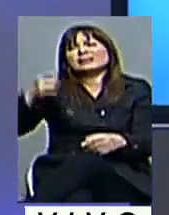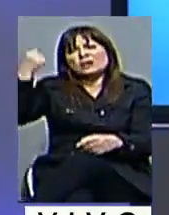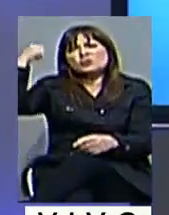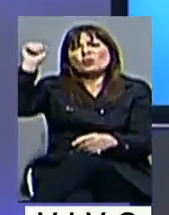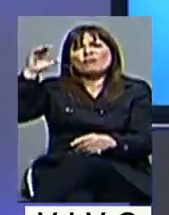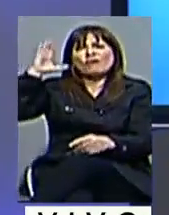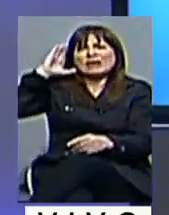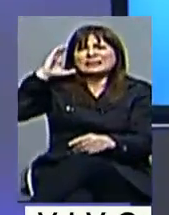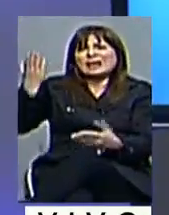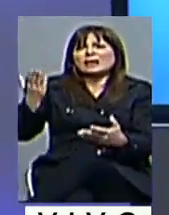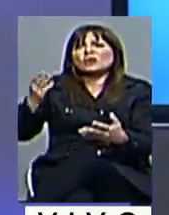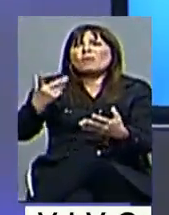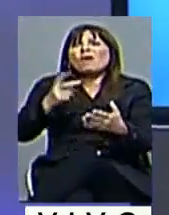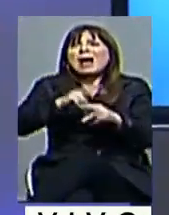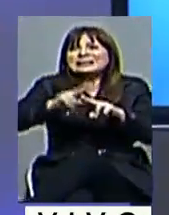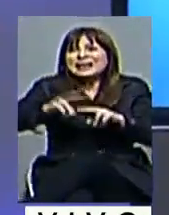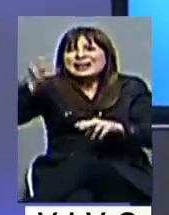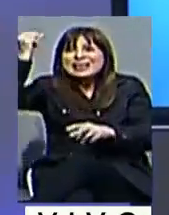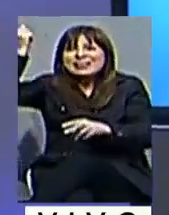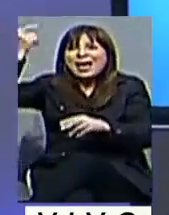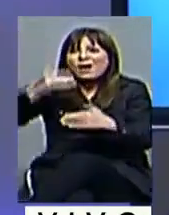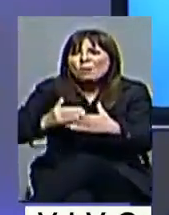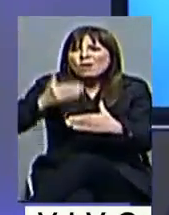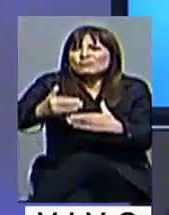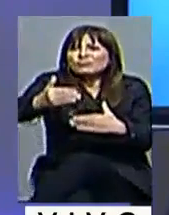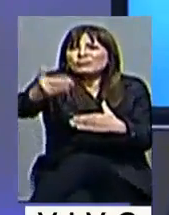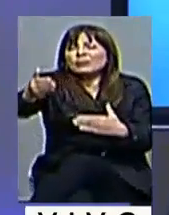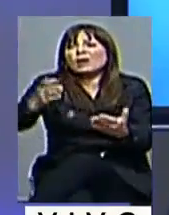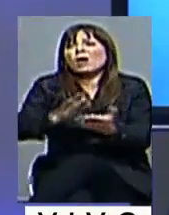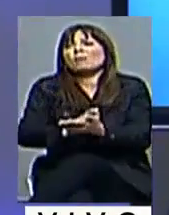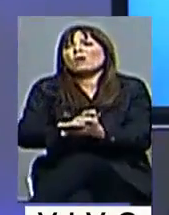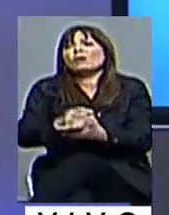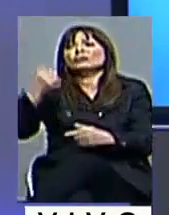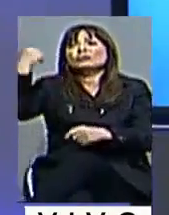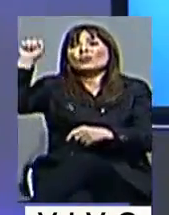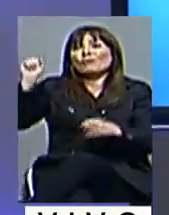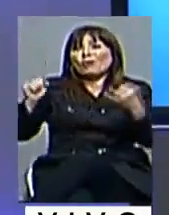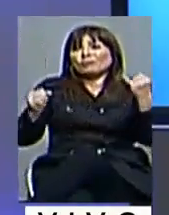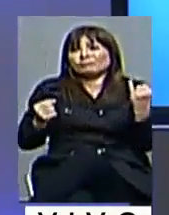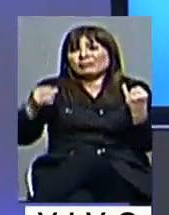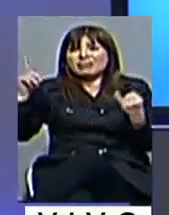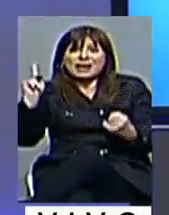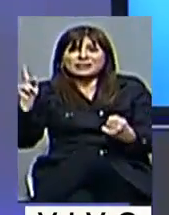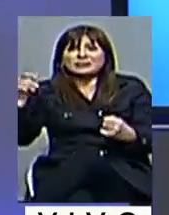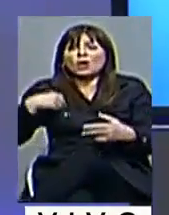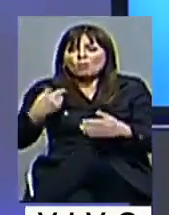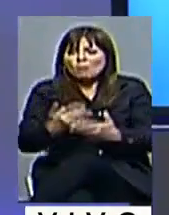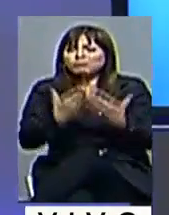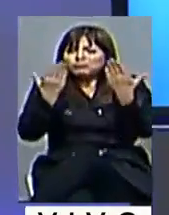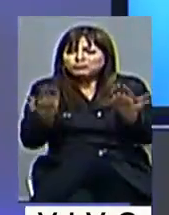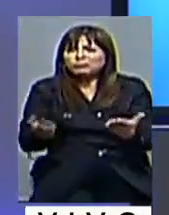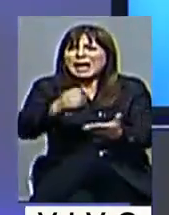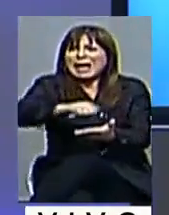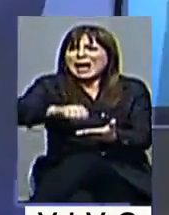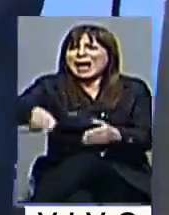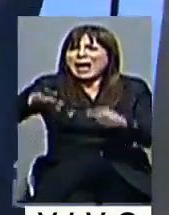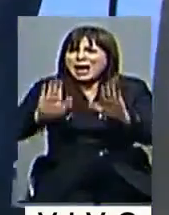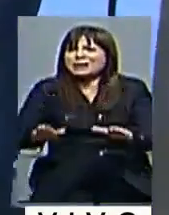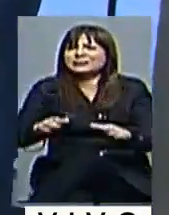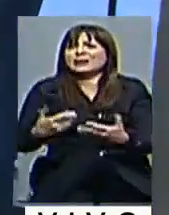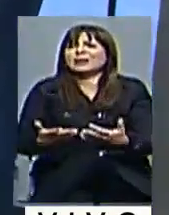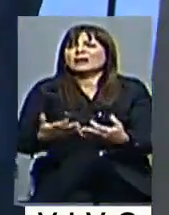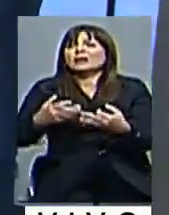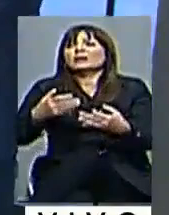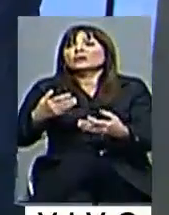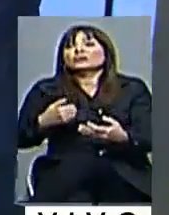Bachelet. El tema es que la izquierda en general ha sido muy buena para poner las ideas sobre la mesa y después tiene que llegar la derecha a hacer bien la pega. O sea, le va